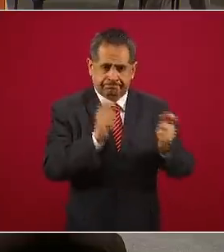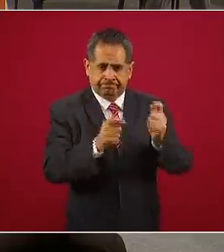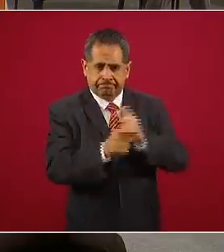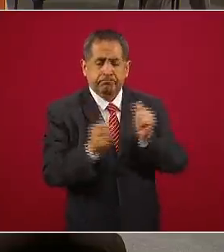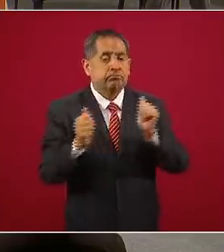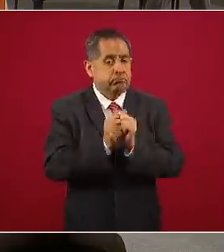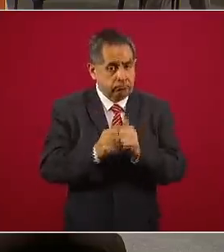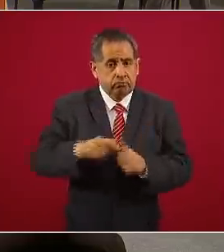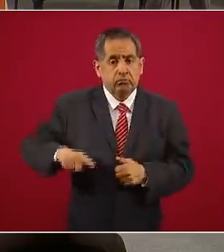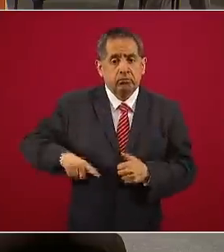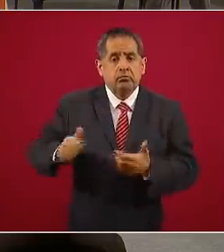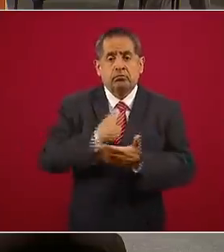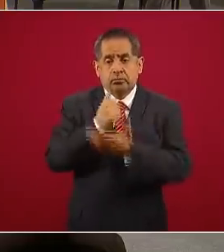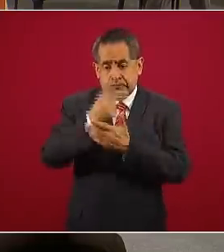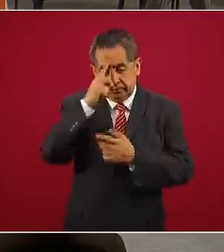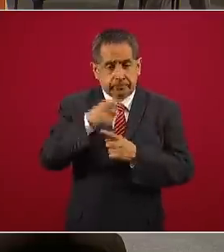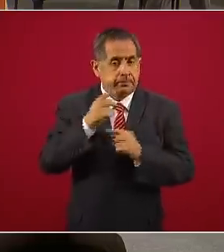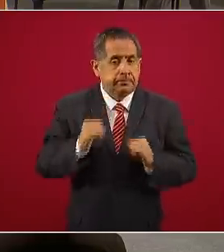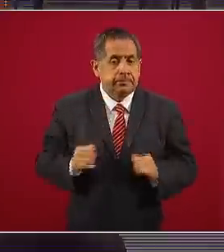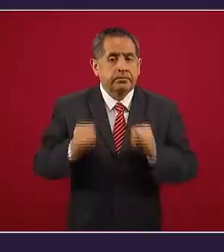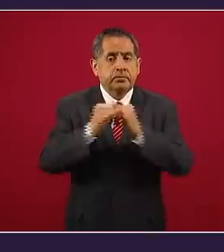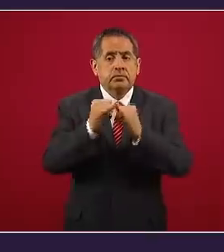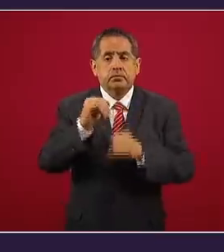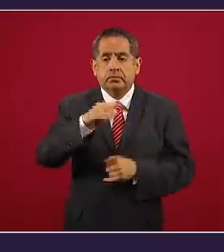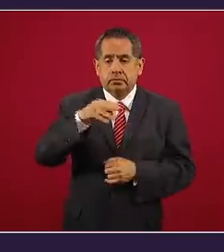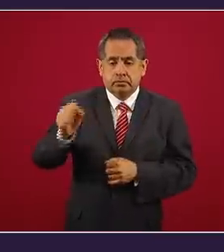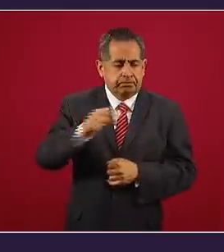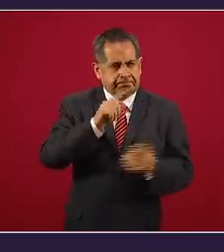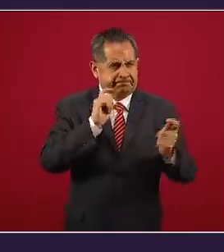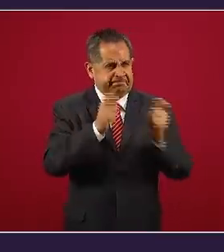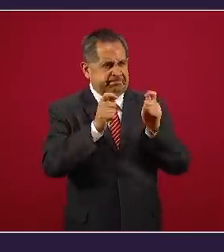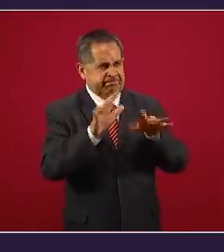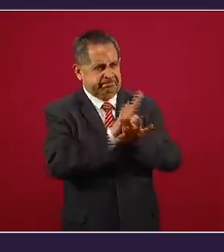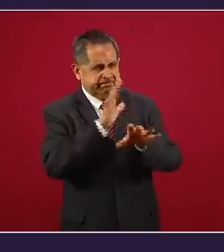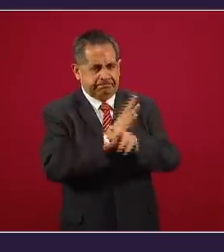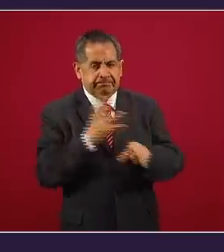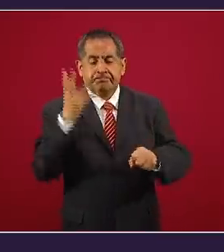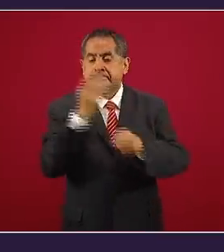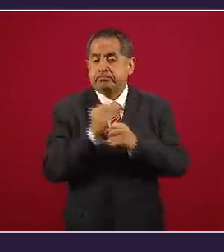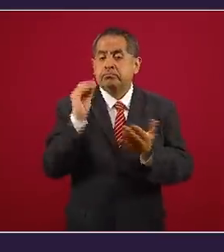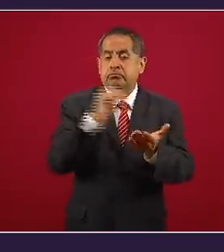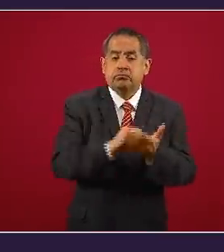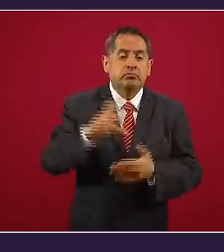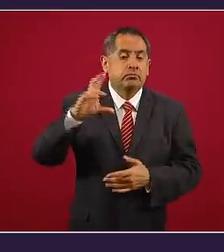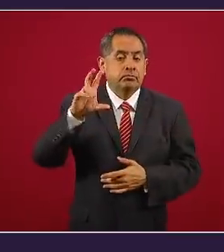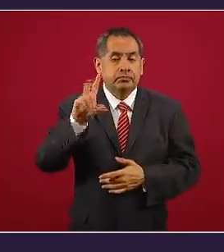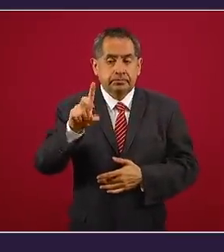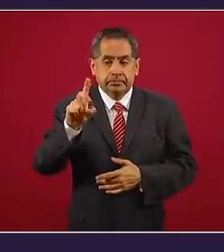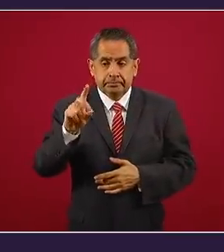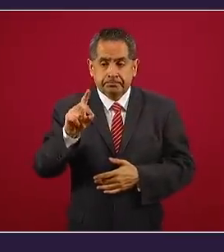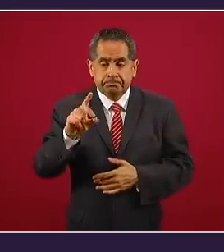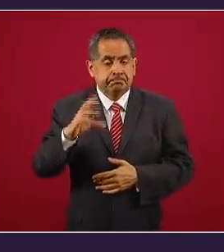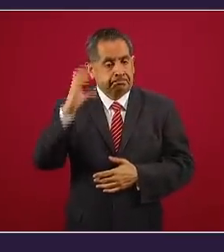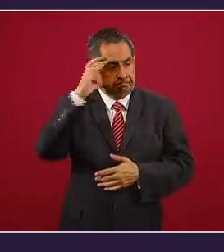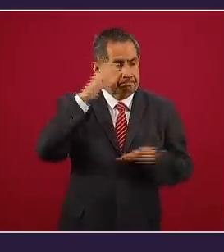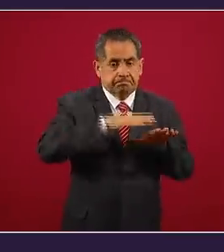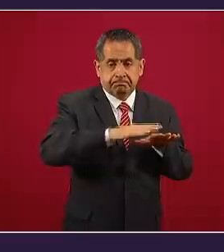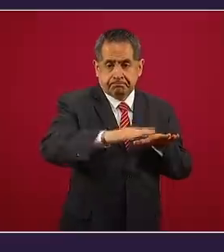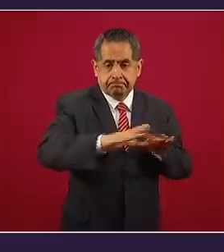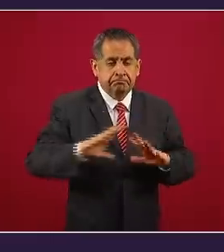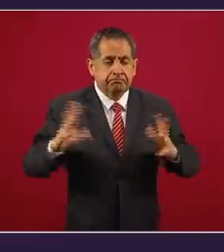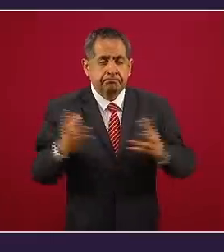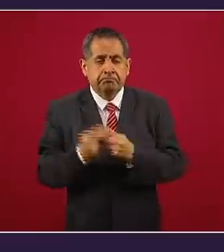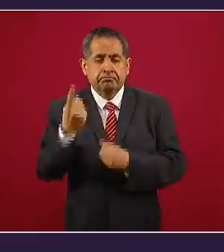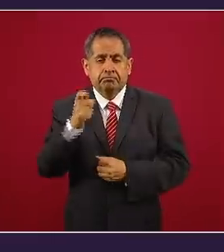gobierno de la ciudad y el instituto mexicano del seguro social se colocaron 30 camas en donde 152